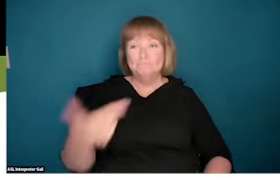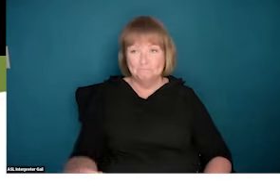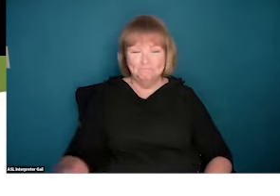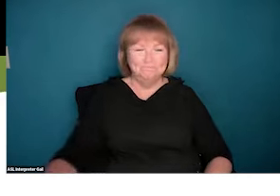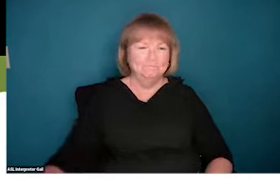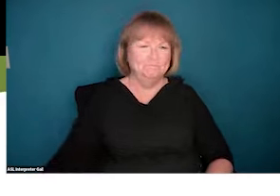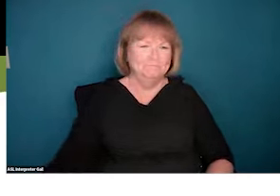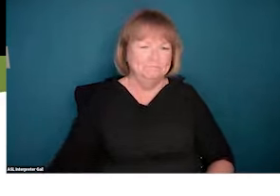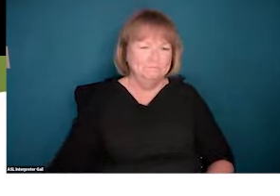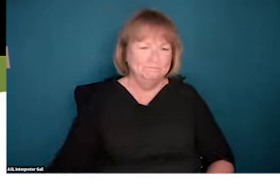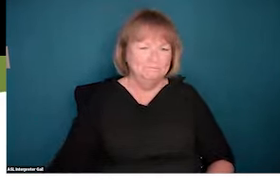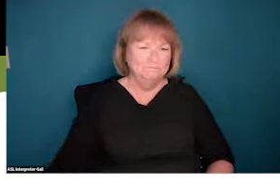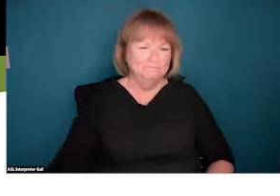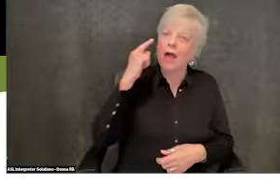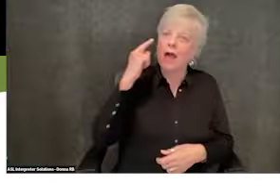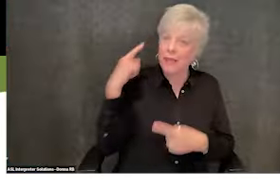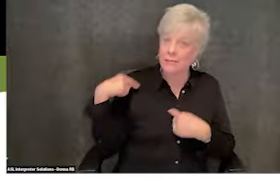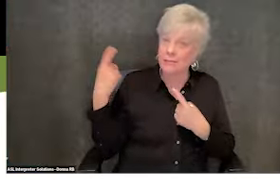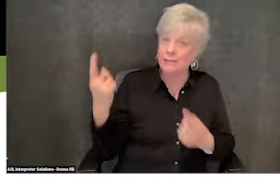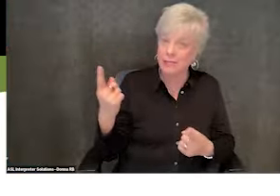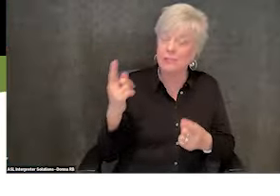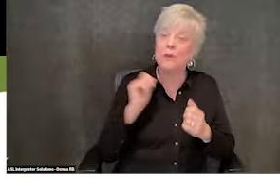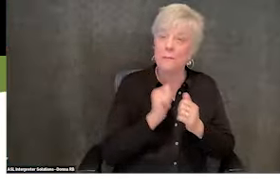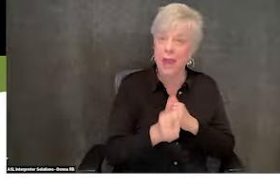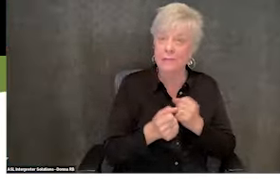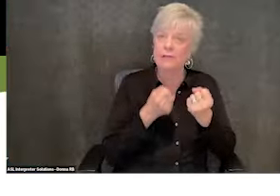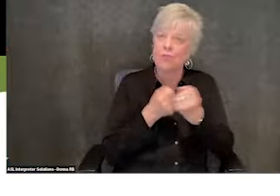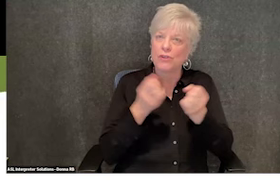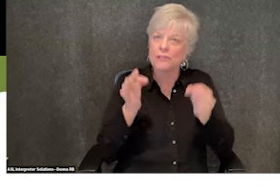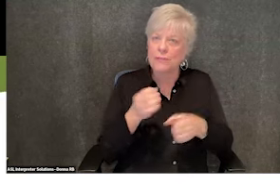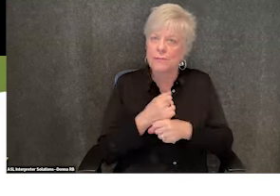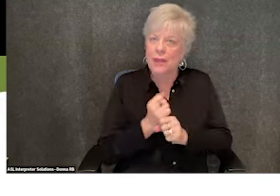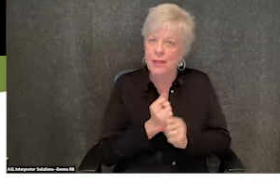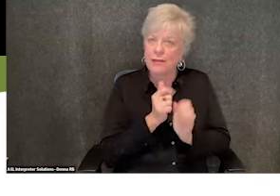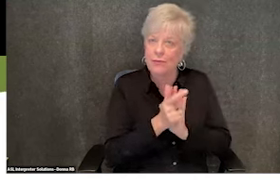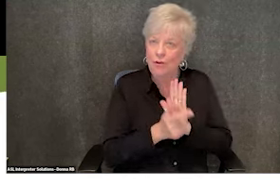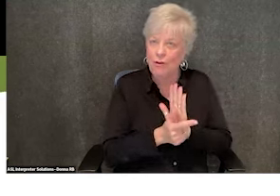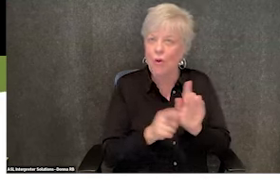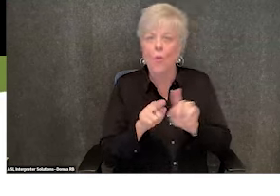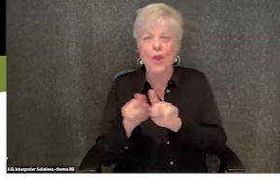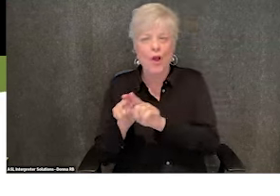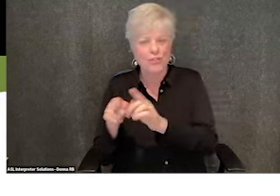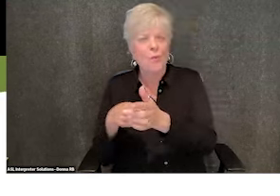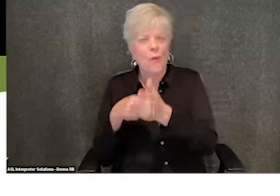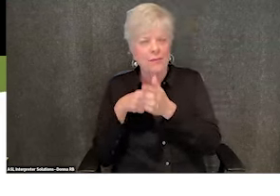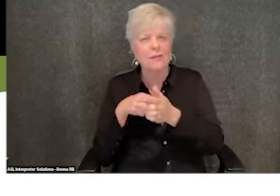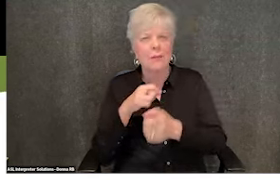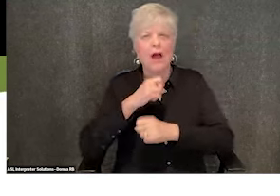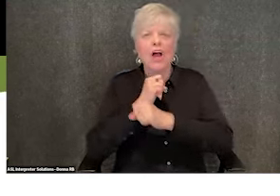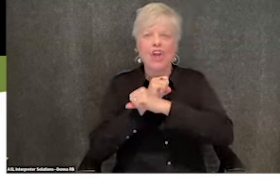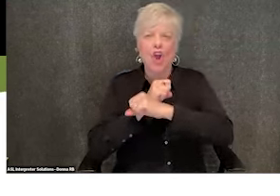a sitio donde vivir, movilidad, libertad personal, personas con las que se asocia, comunicación con